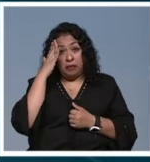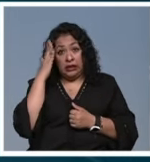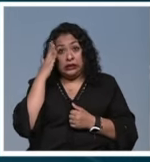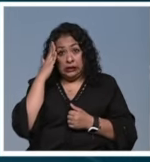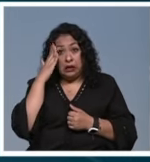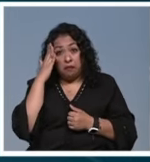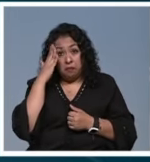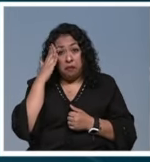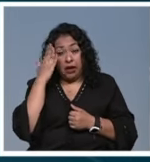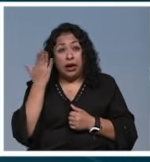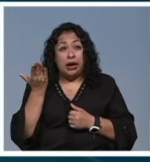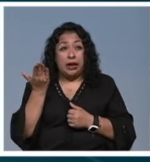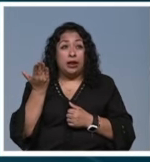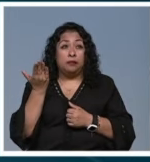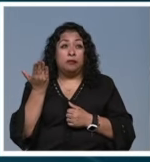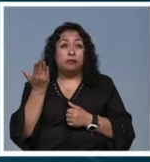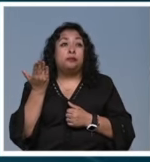principales